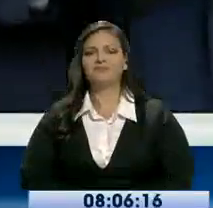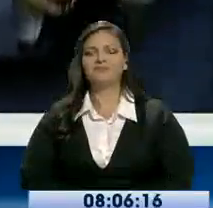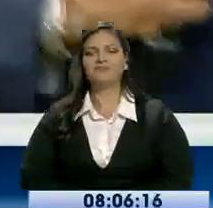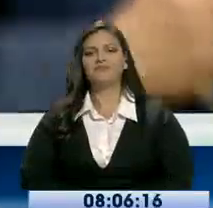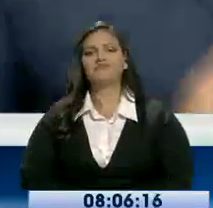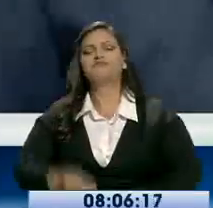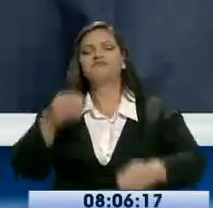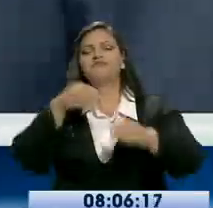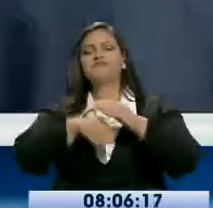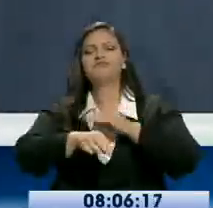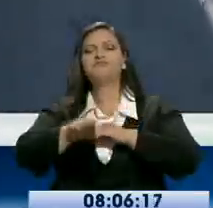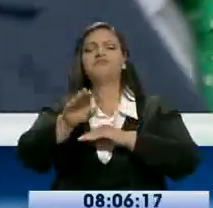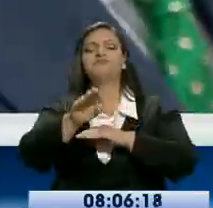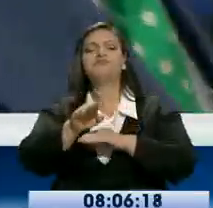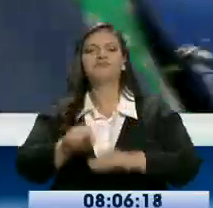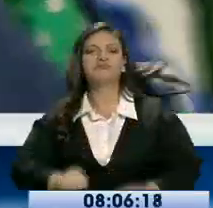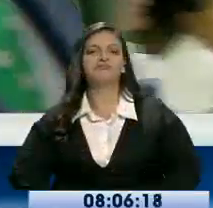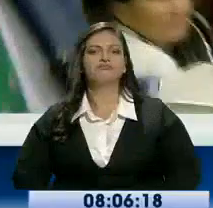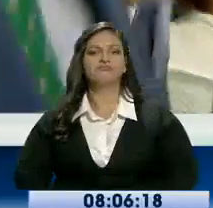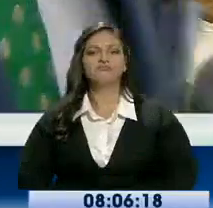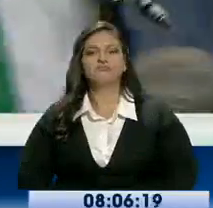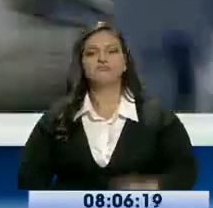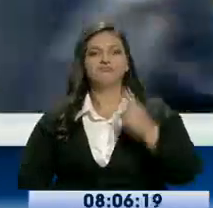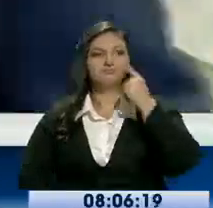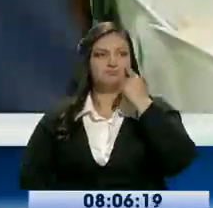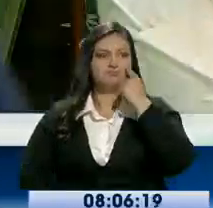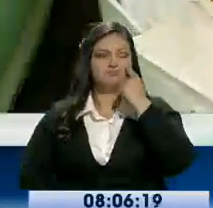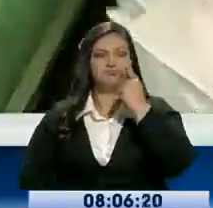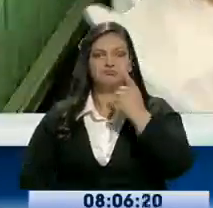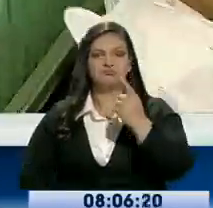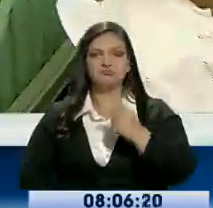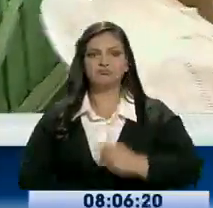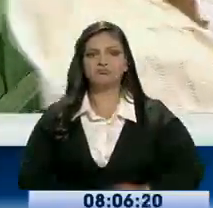situación. Ustedes ya pueden apreciar. Cuida el cable.